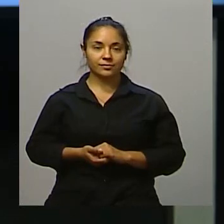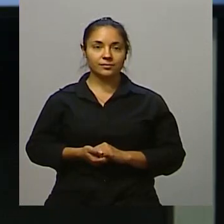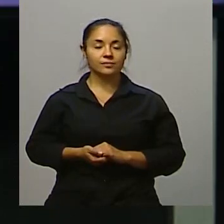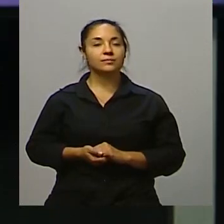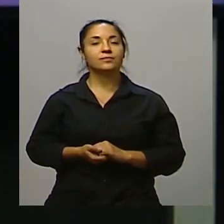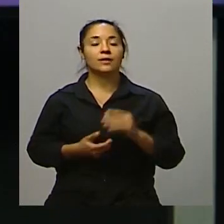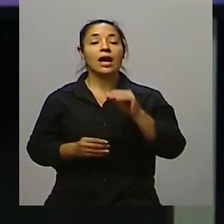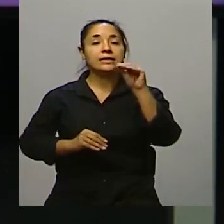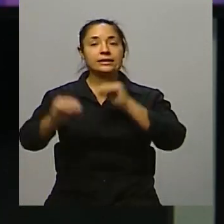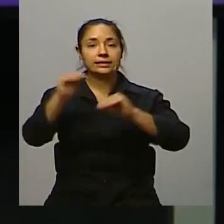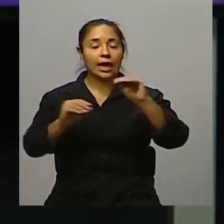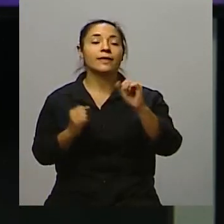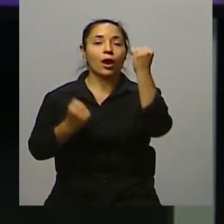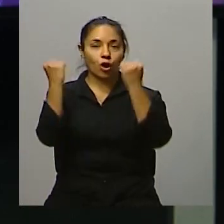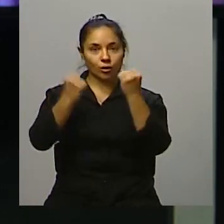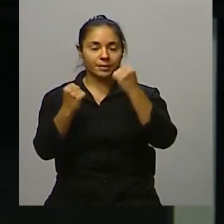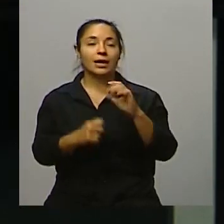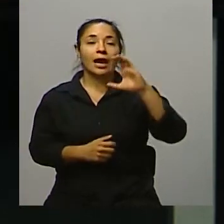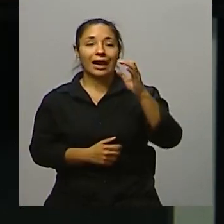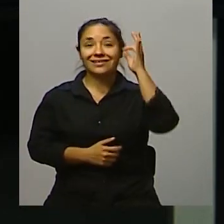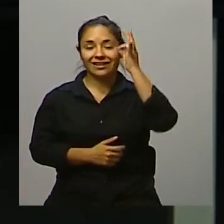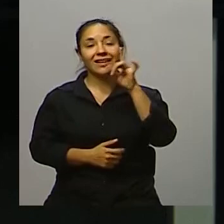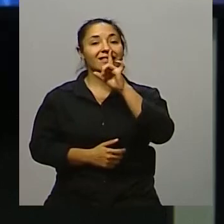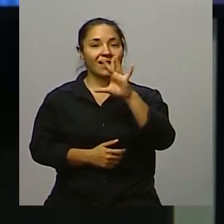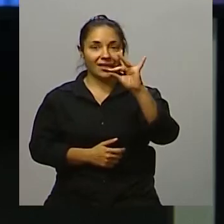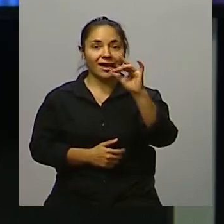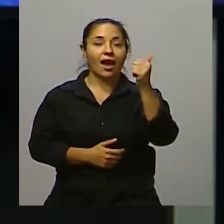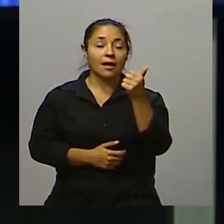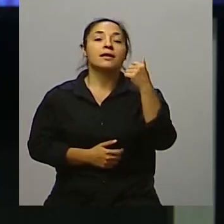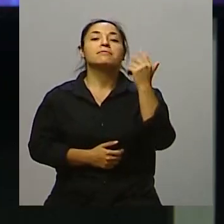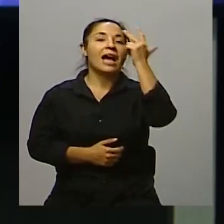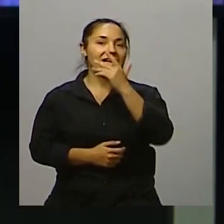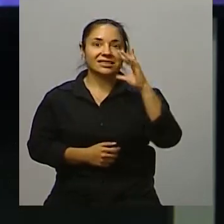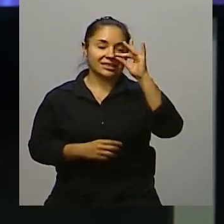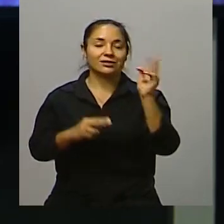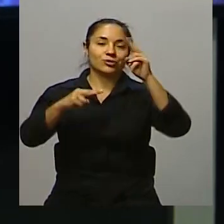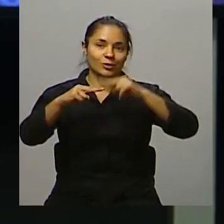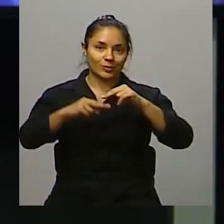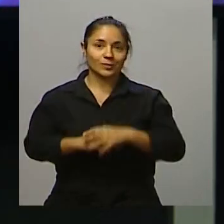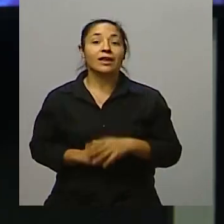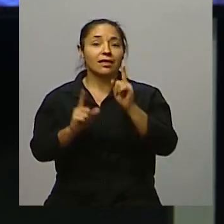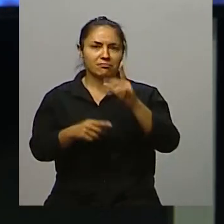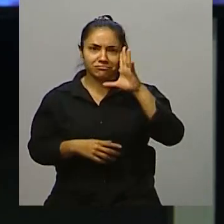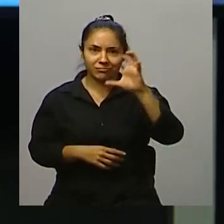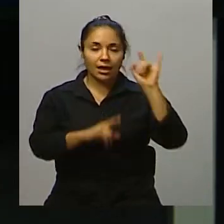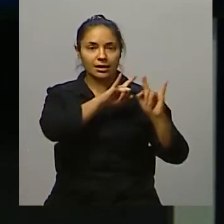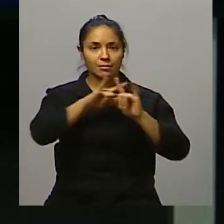Seguimos en Chat Económico, estamos en el 30 de la TDA, 22 de Supercanal HD. También recuerden que si ingresan a